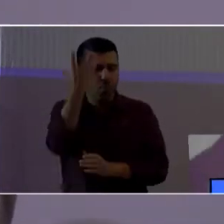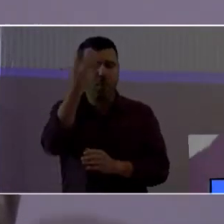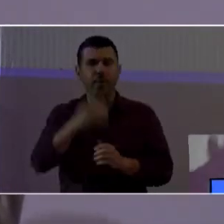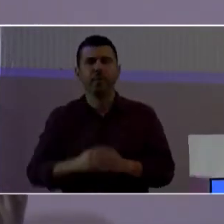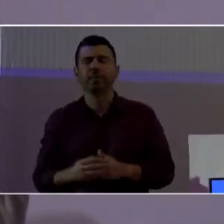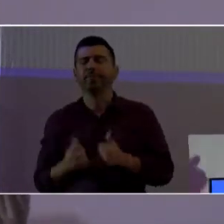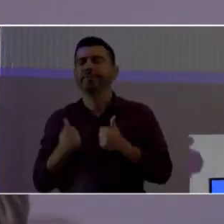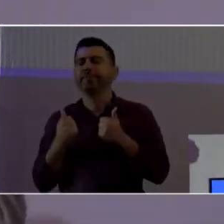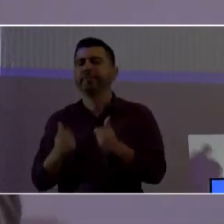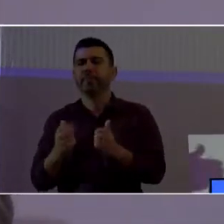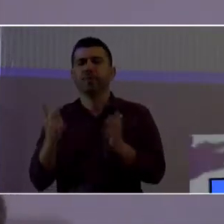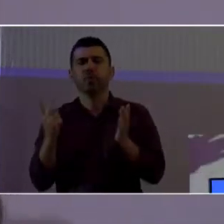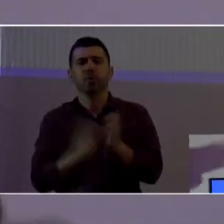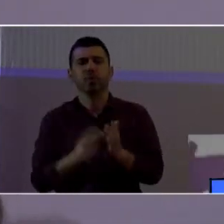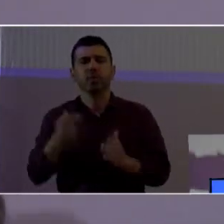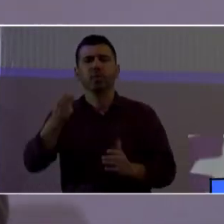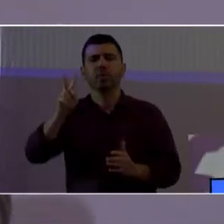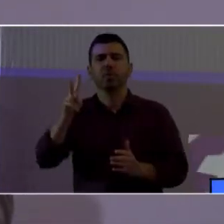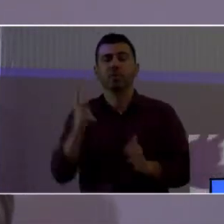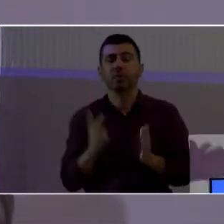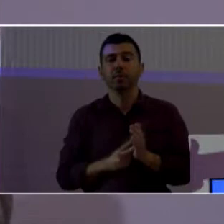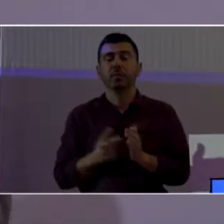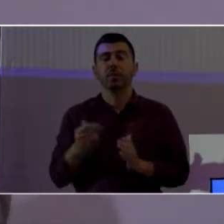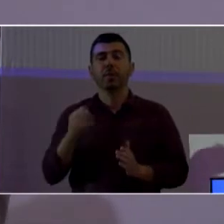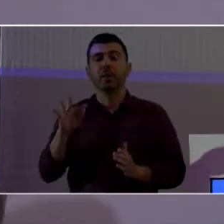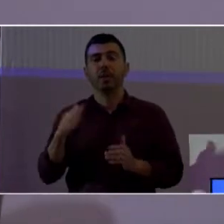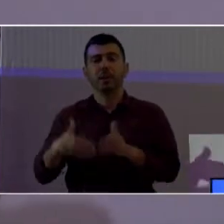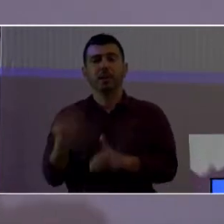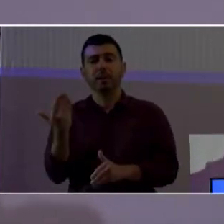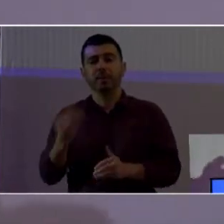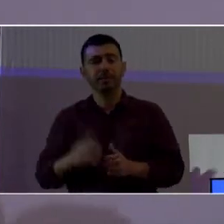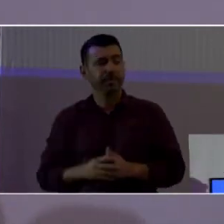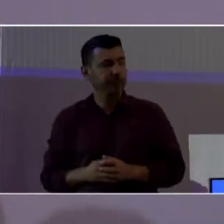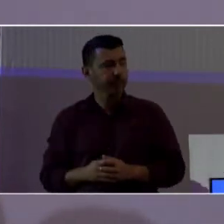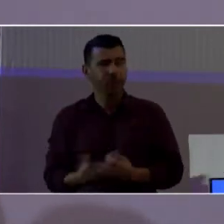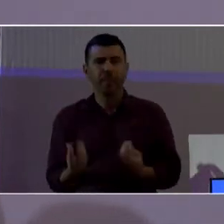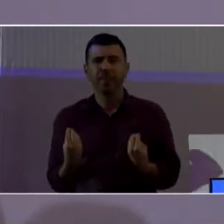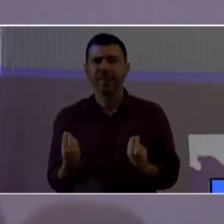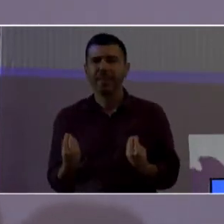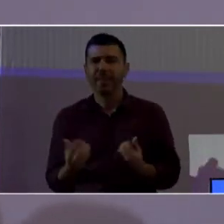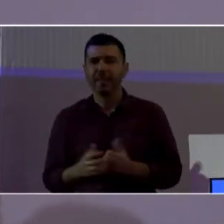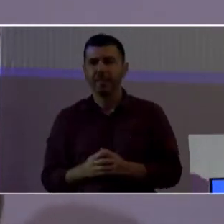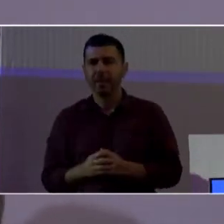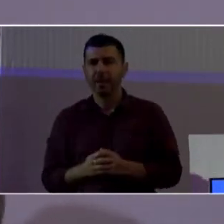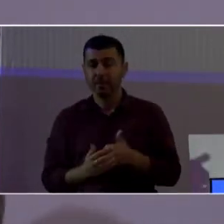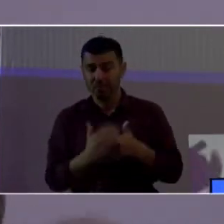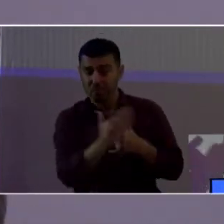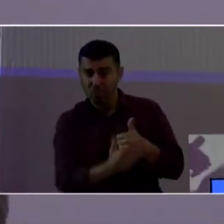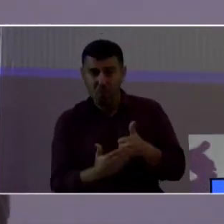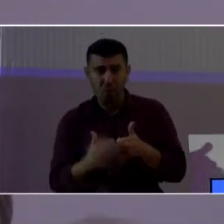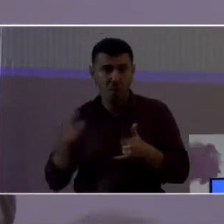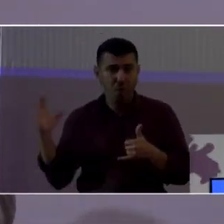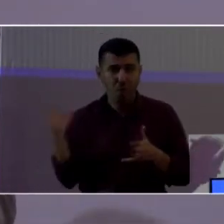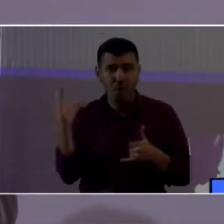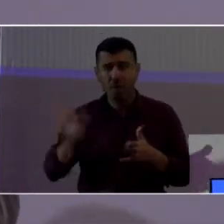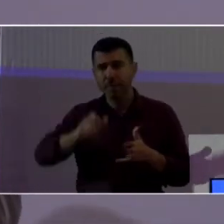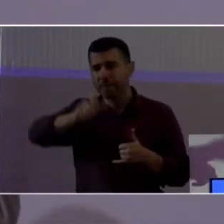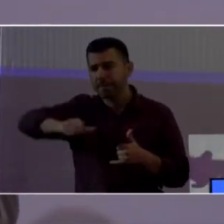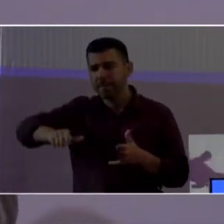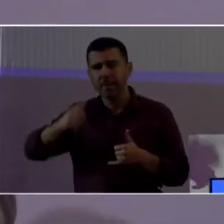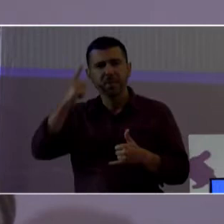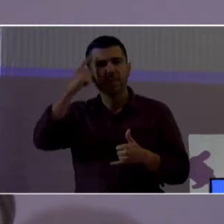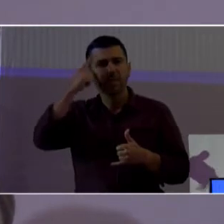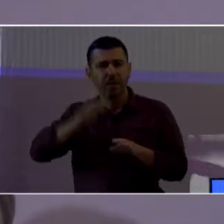año 2012-2013 que empezamos con esto, para que los colombianos sepamos que si no damos un